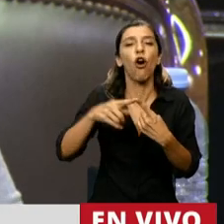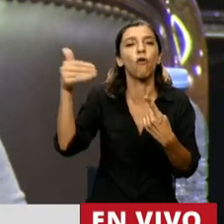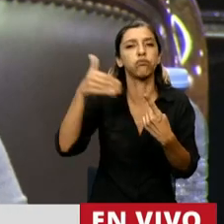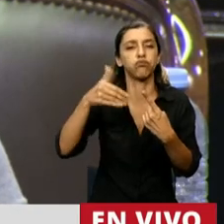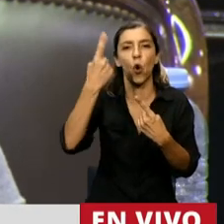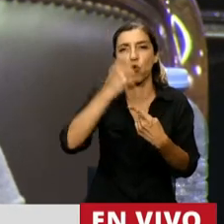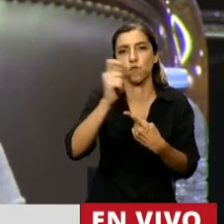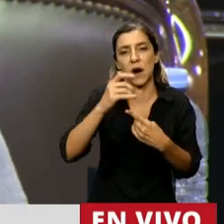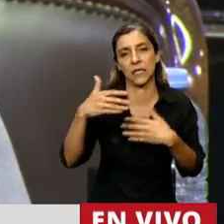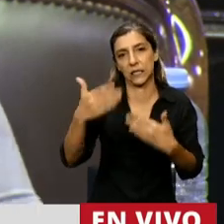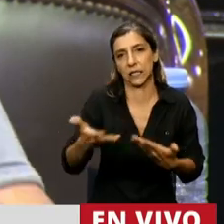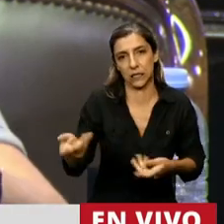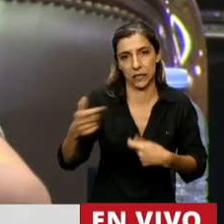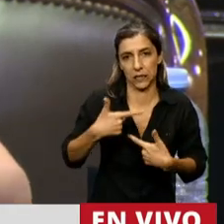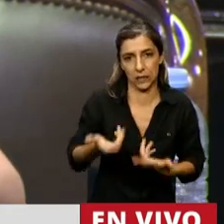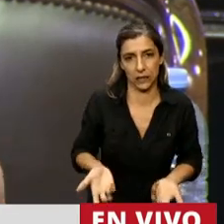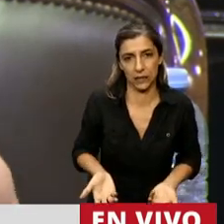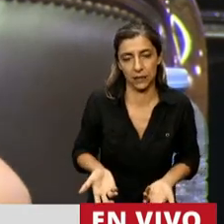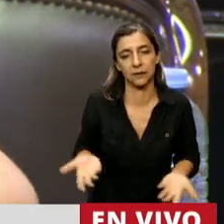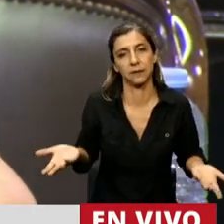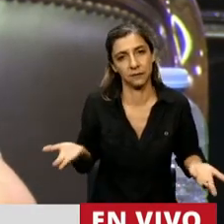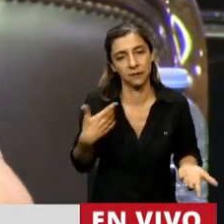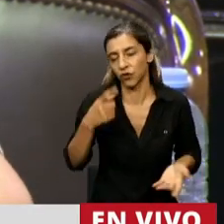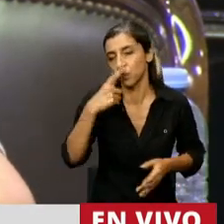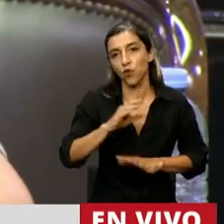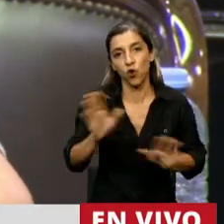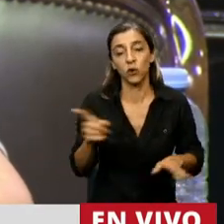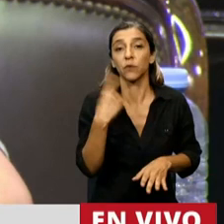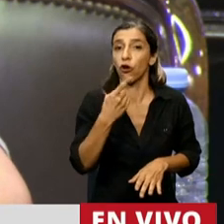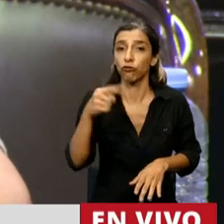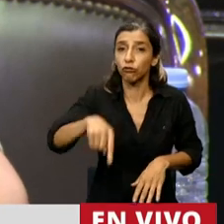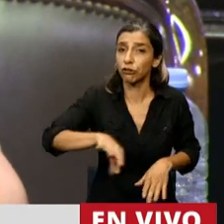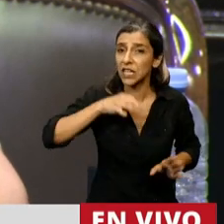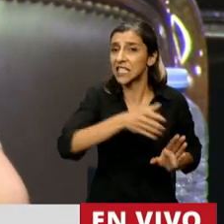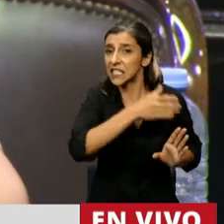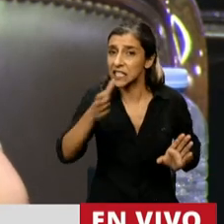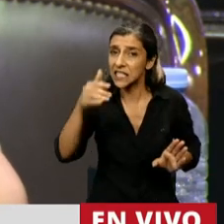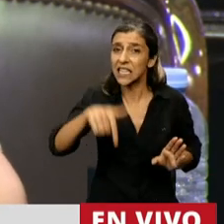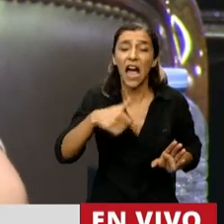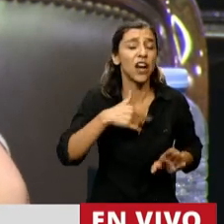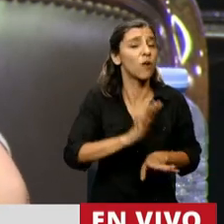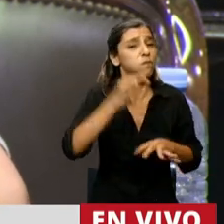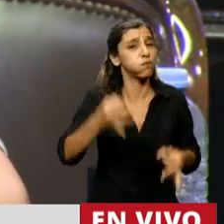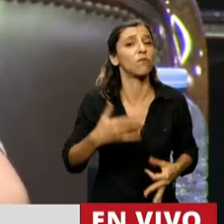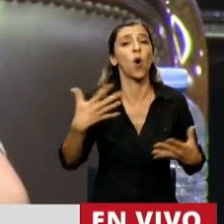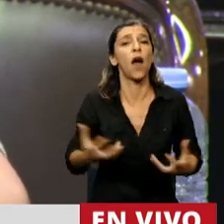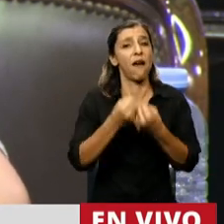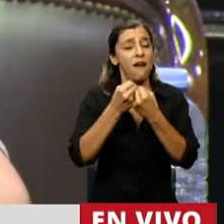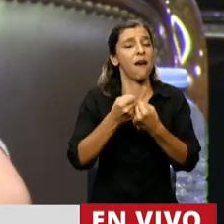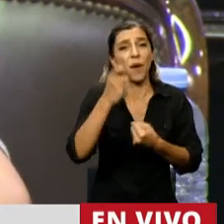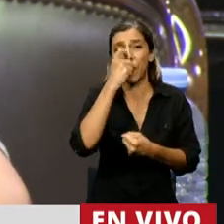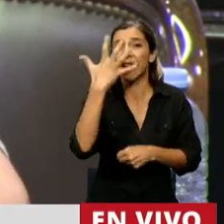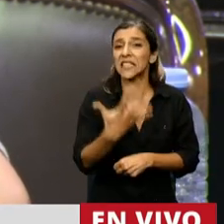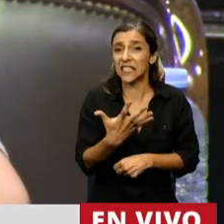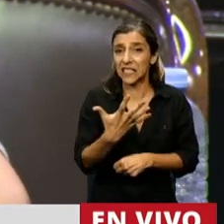retraso. Para cerrar, presidente, nosotros estamos cumpliendo este año 25 años desde la creación